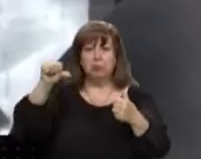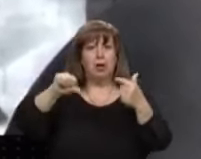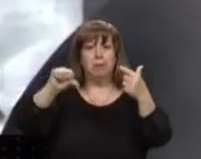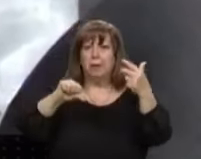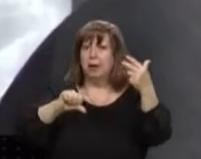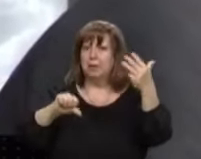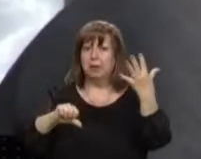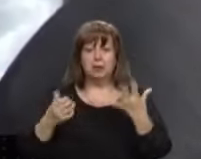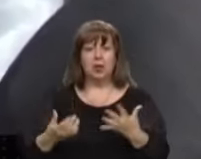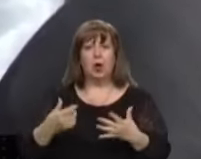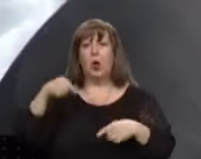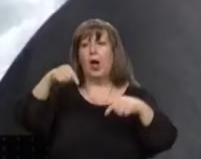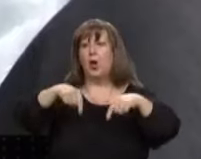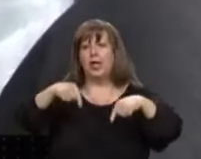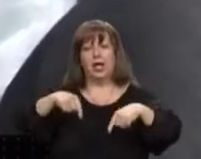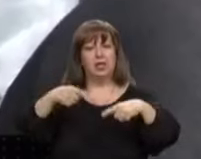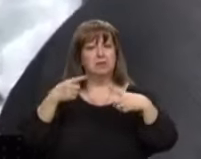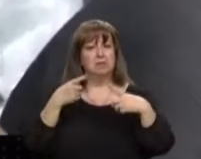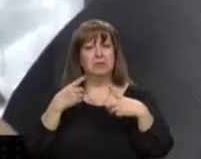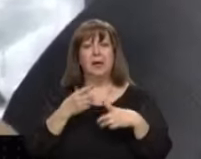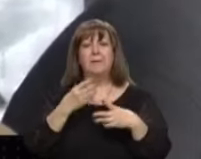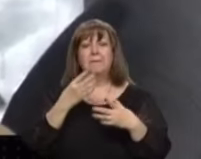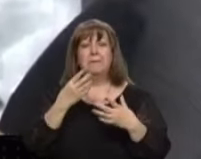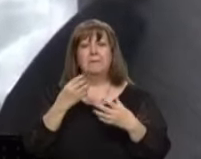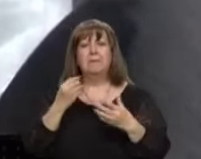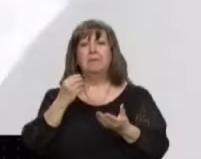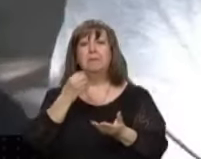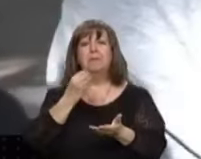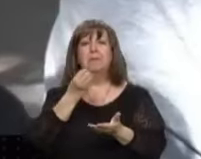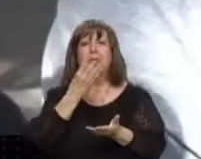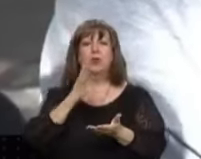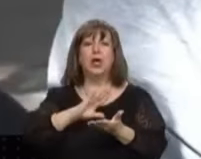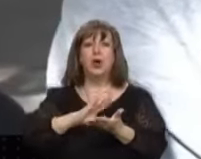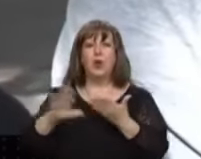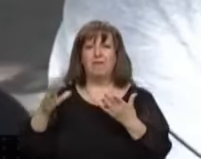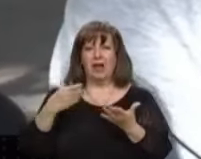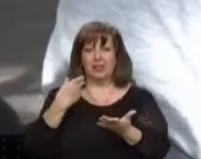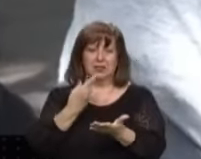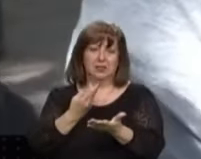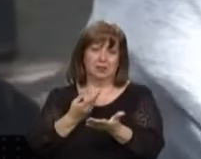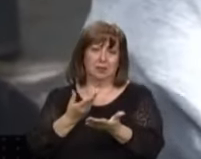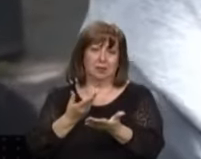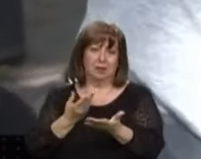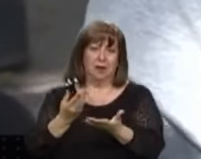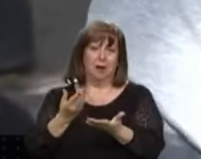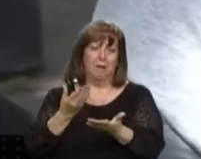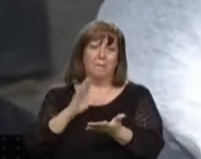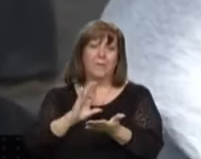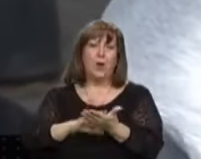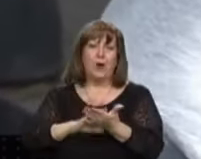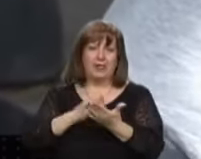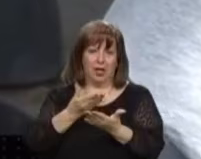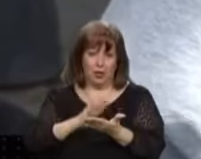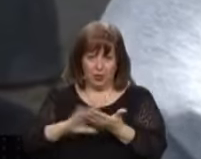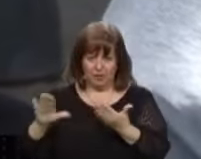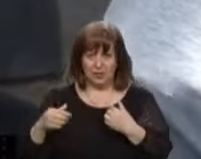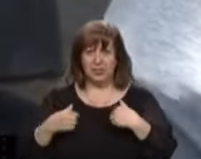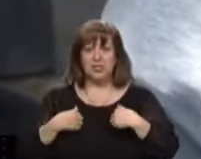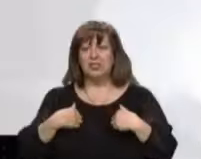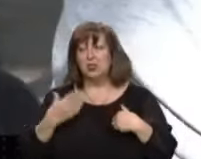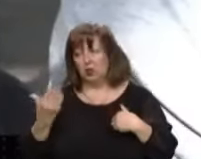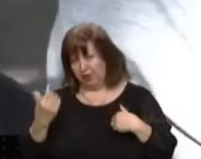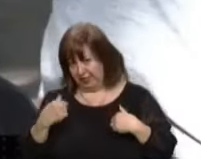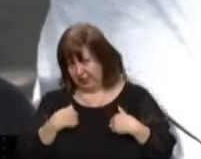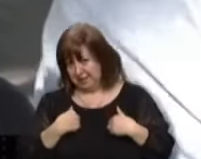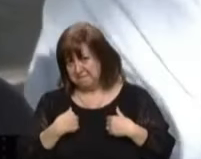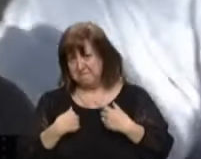o los partidos actuales así que me inclinaría por las nuevas propuestas todavía estoy intentando informarme para ver a quién decido